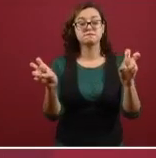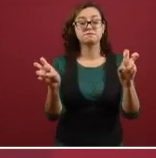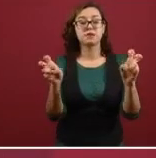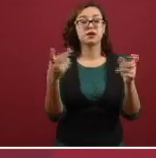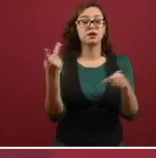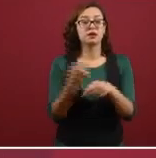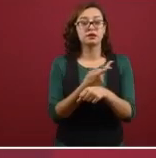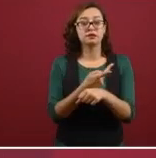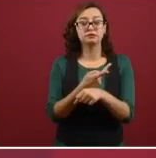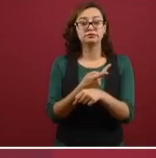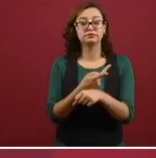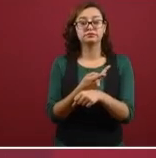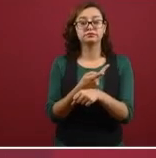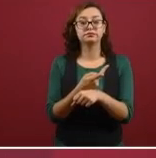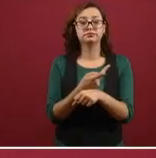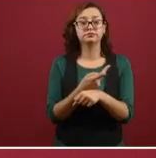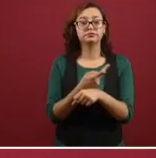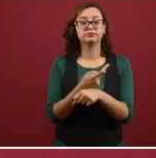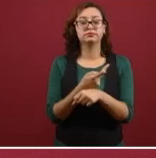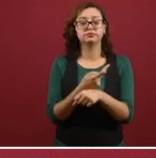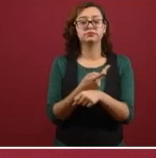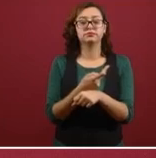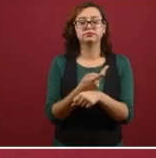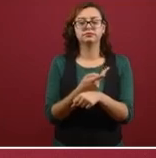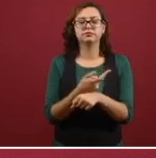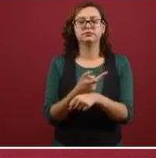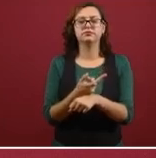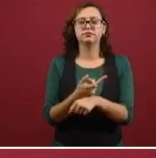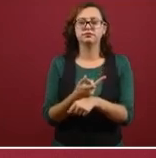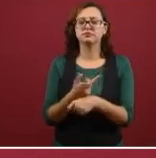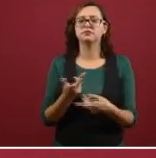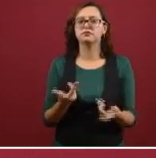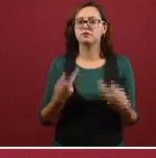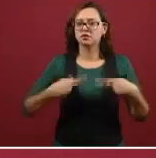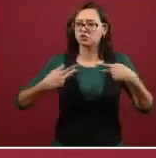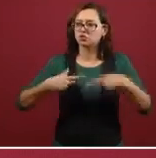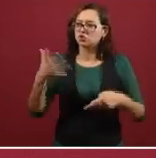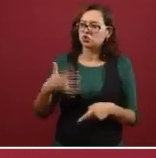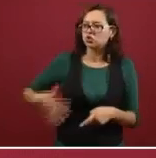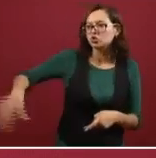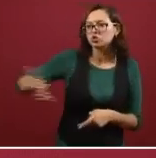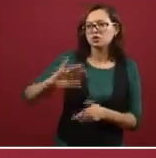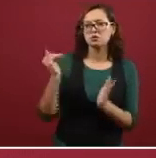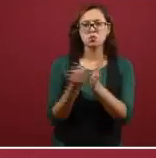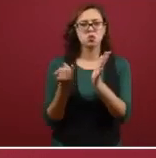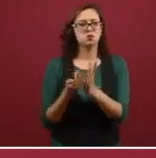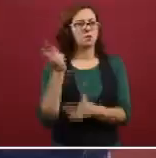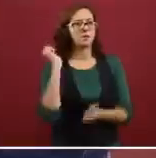hay también más recaudación.